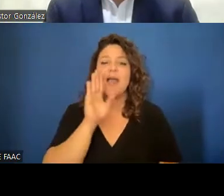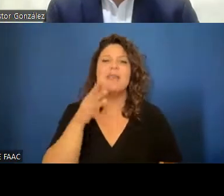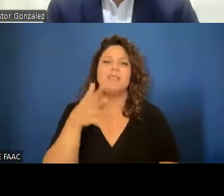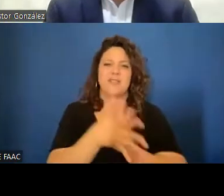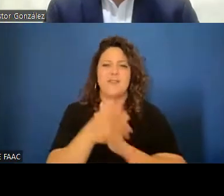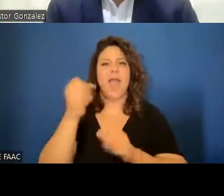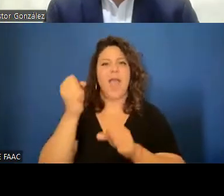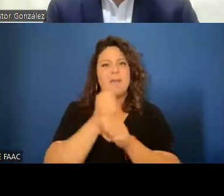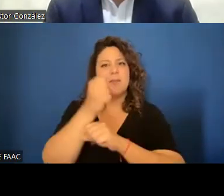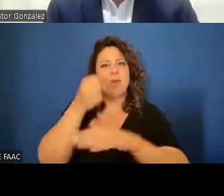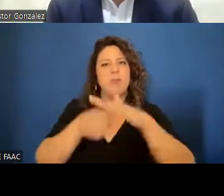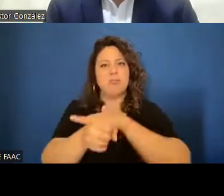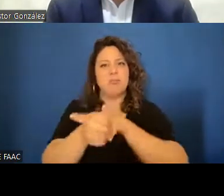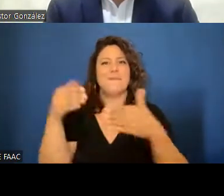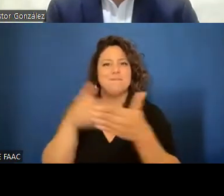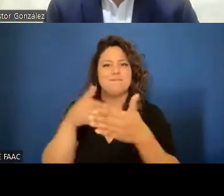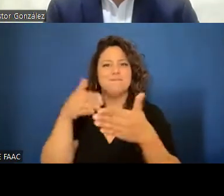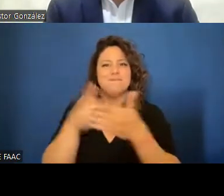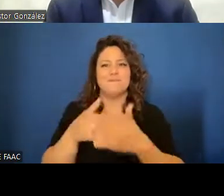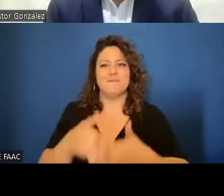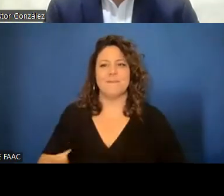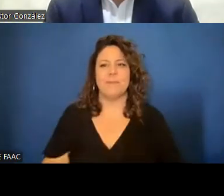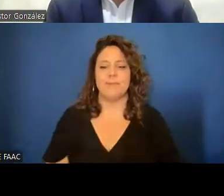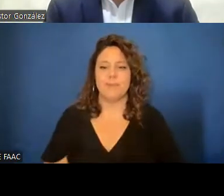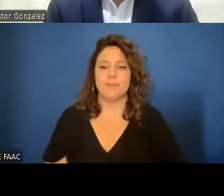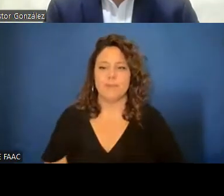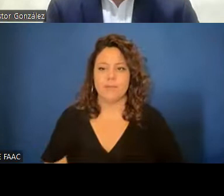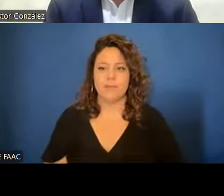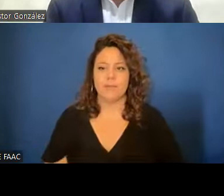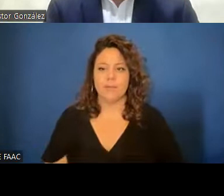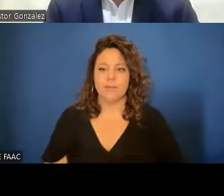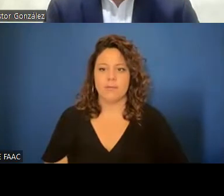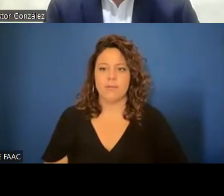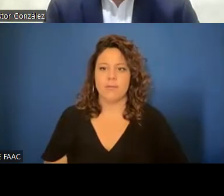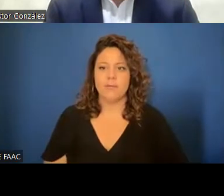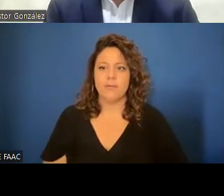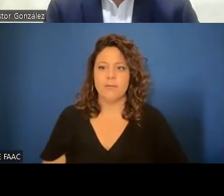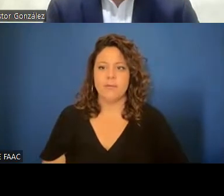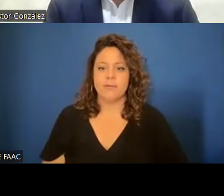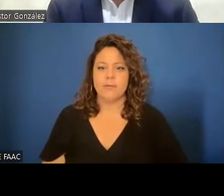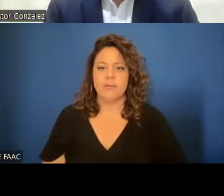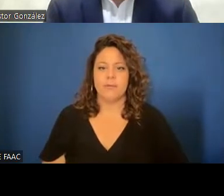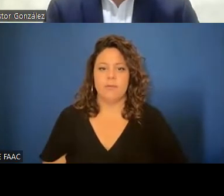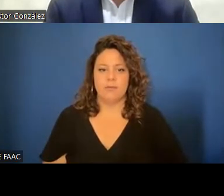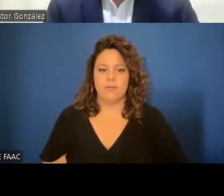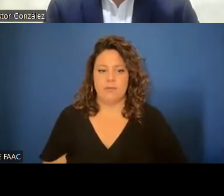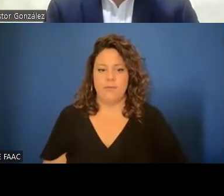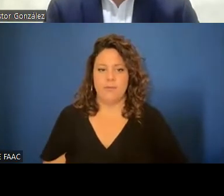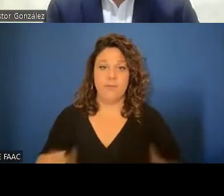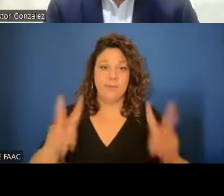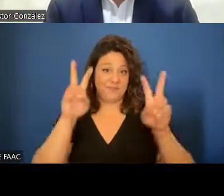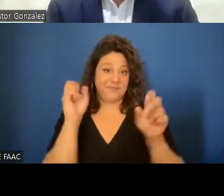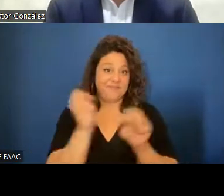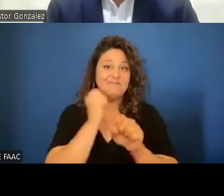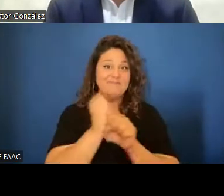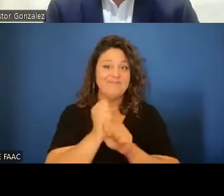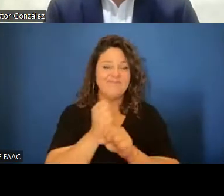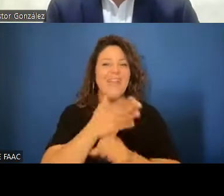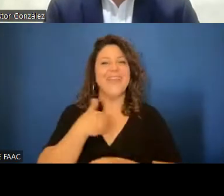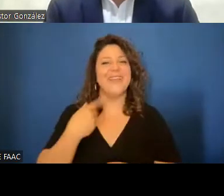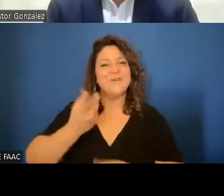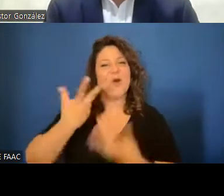ese Asperger que tenía este señor, este funcionario, y no se le había facilitado pues bueno, no se le habían proporcionado